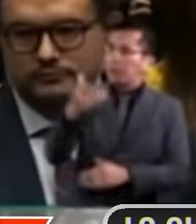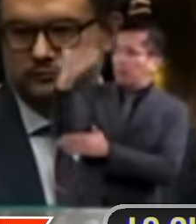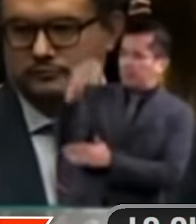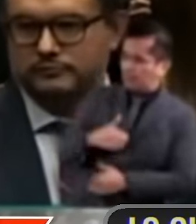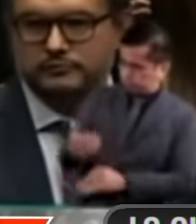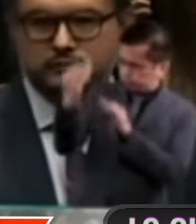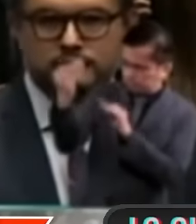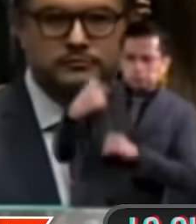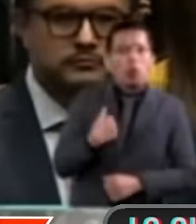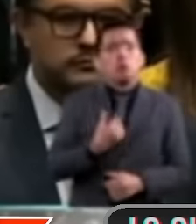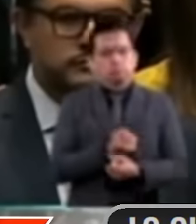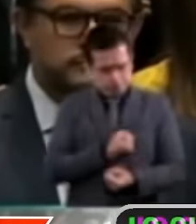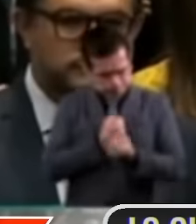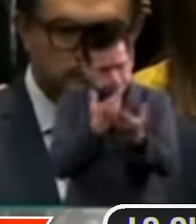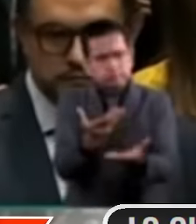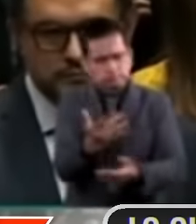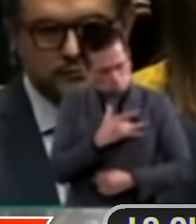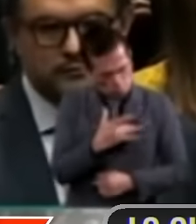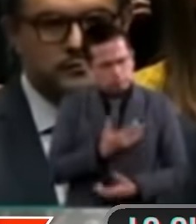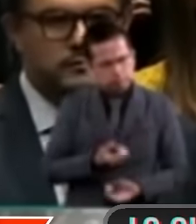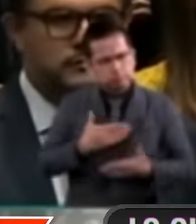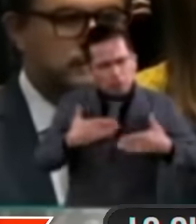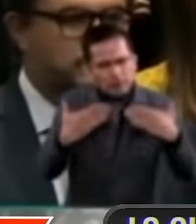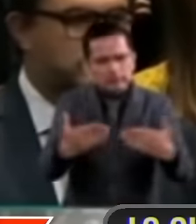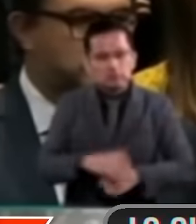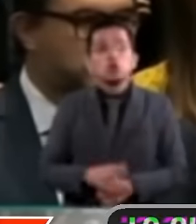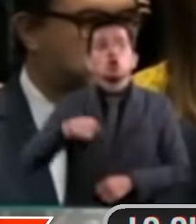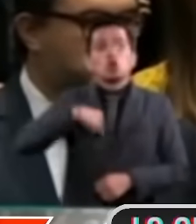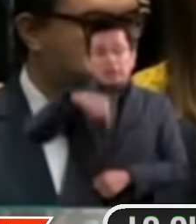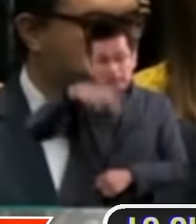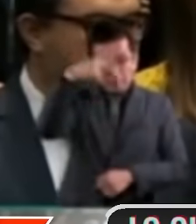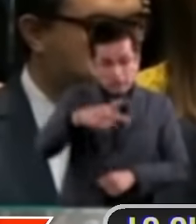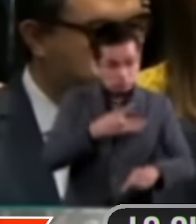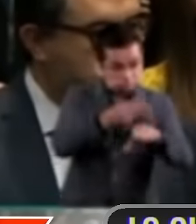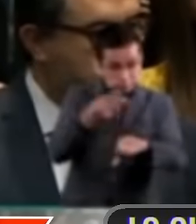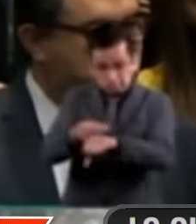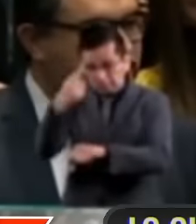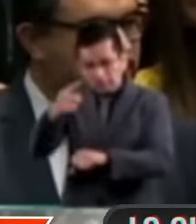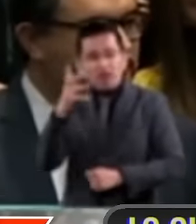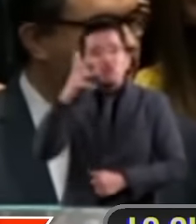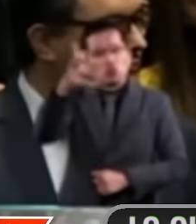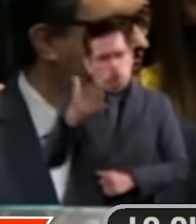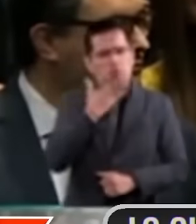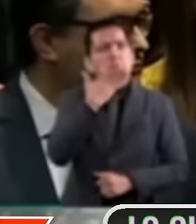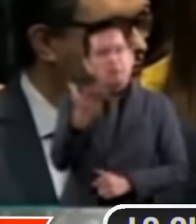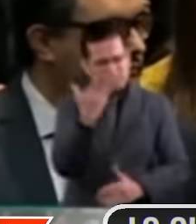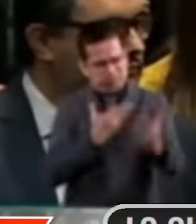les digo con el corazón, vamos a construir el México que soñamos y